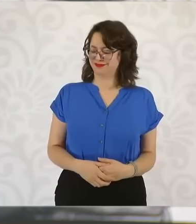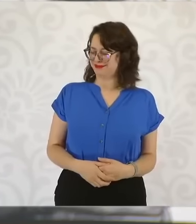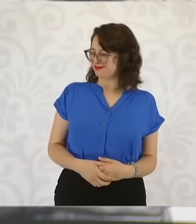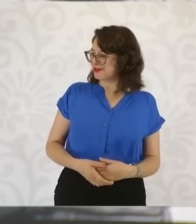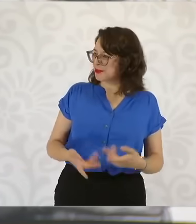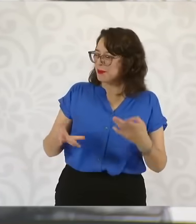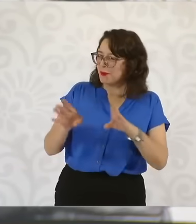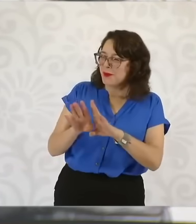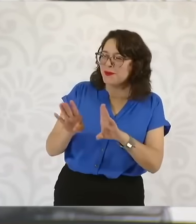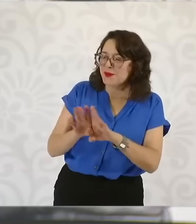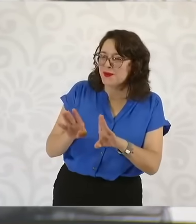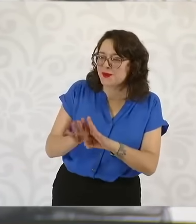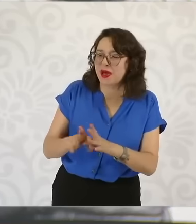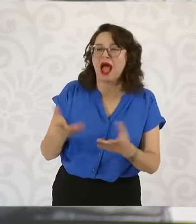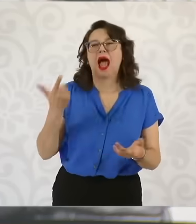prianismo,